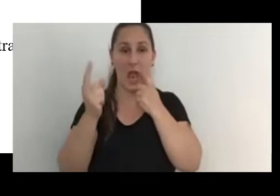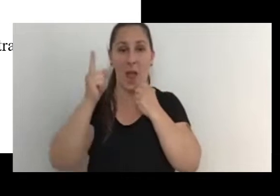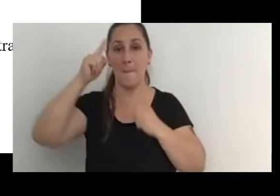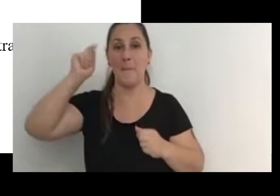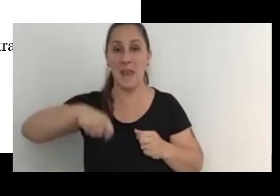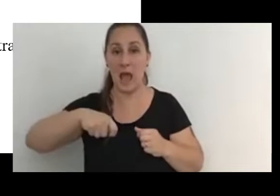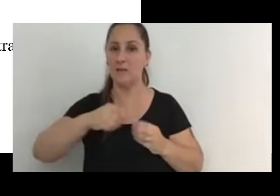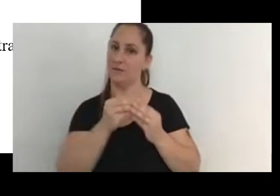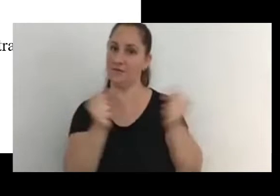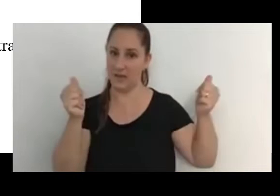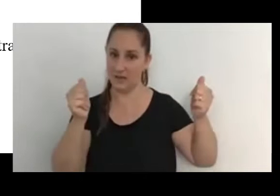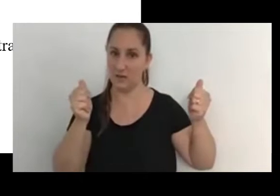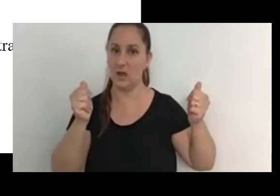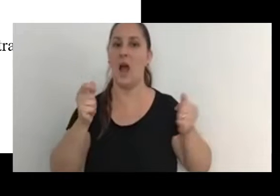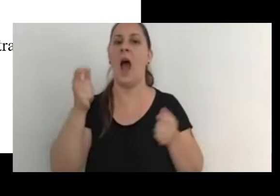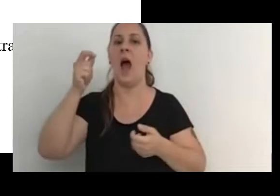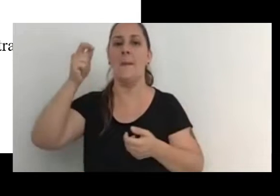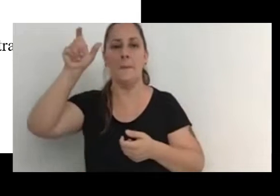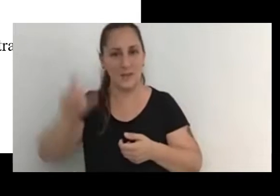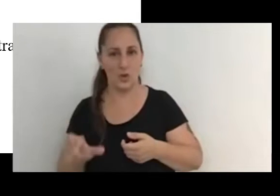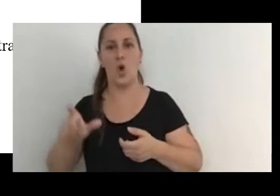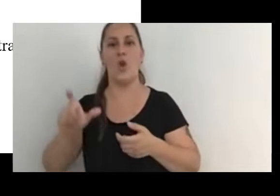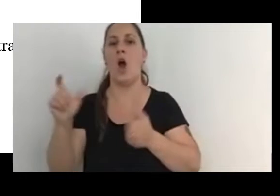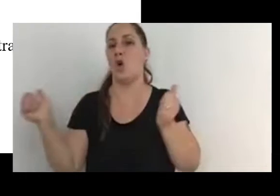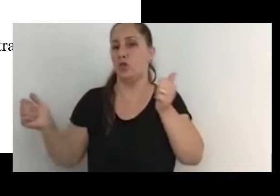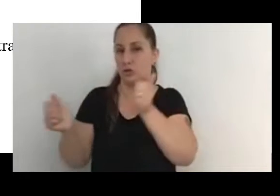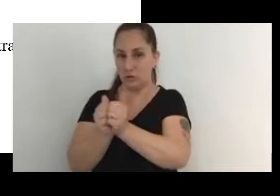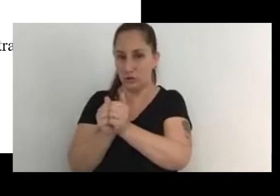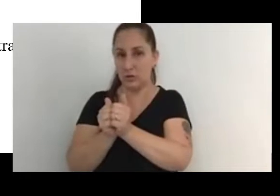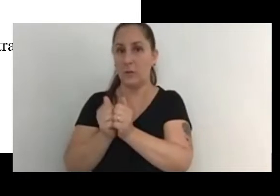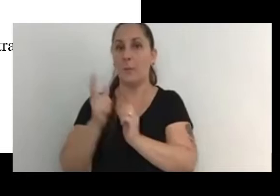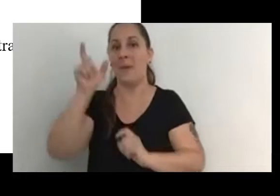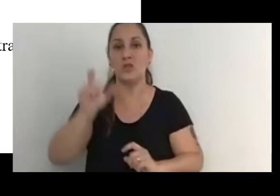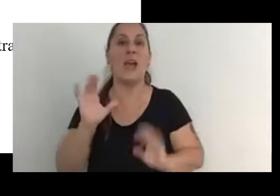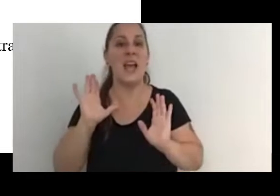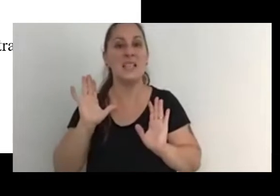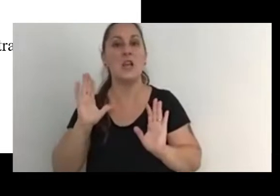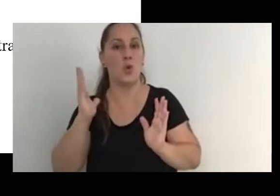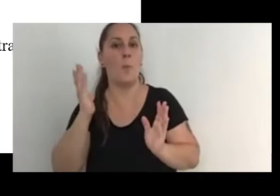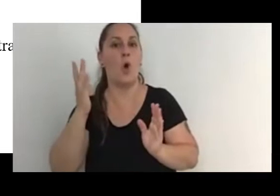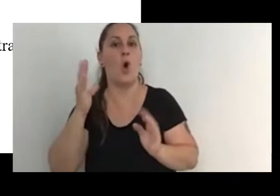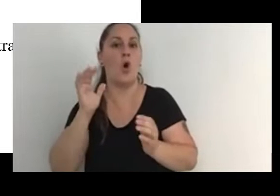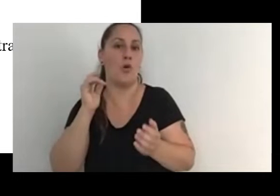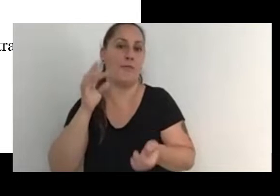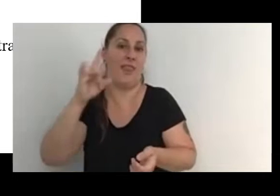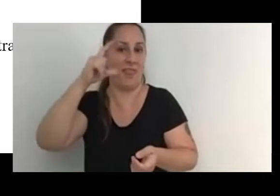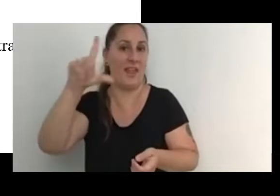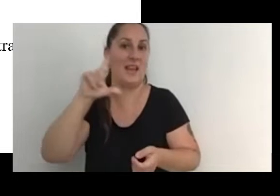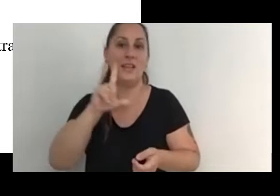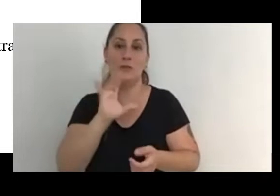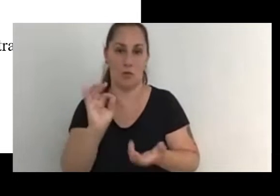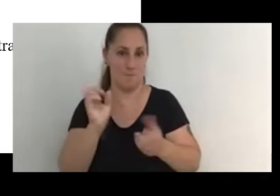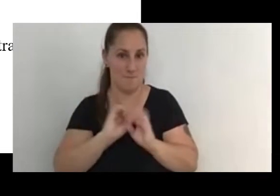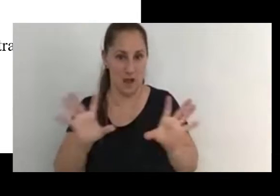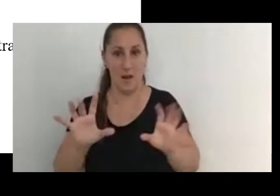autores, coautores y partícipes del presunto delito. Con lo cual, ese contribuyente que